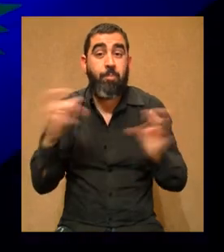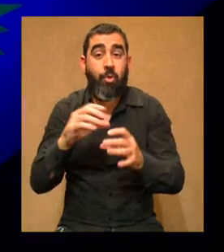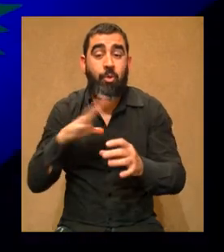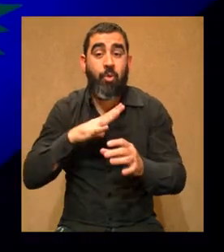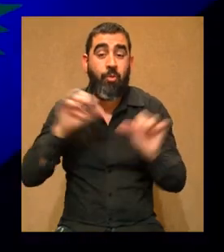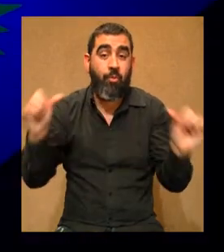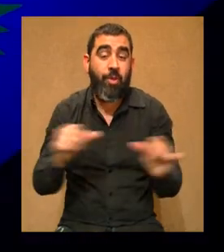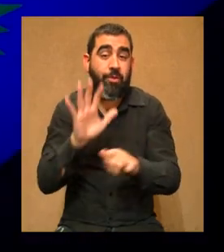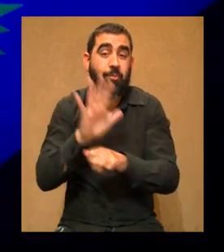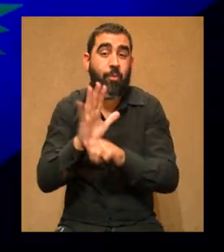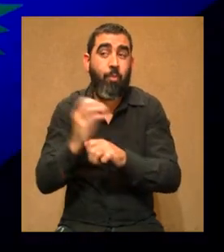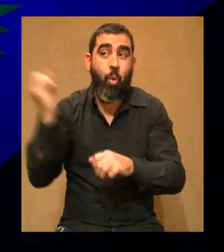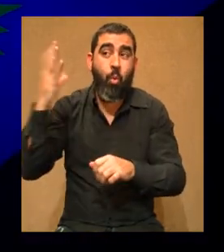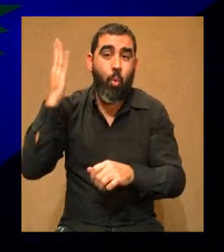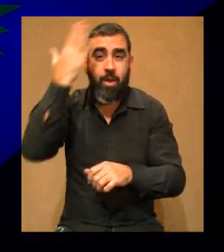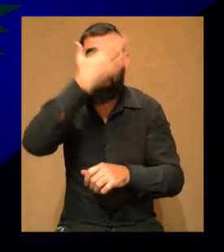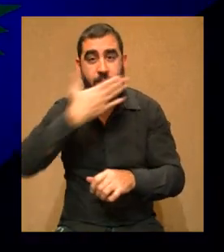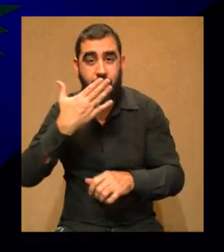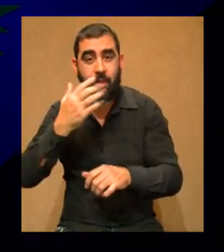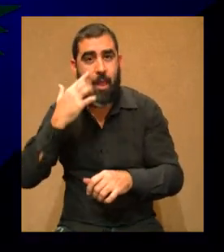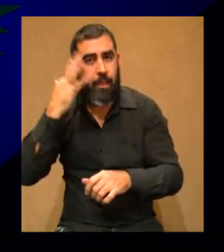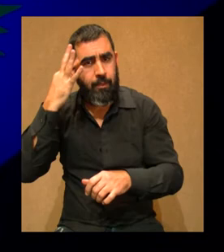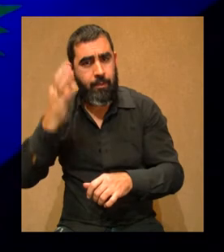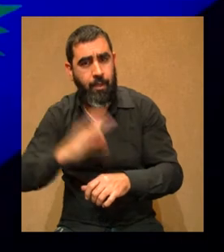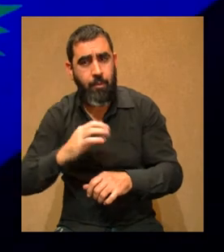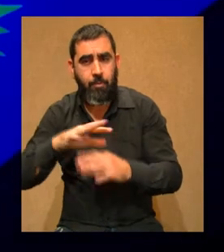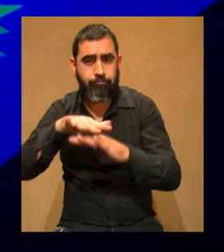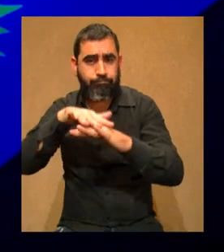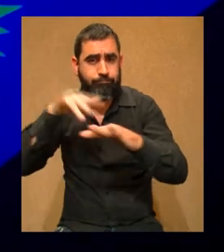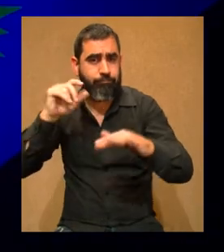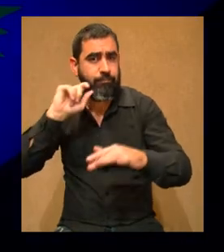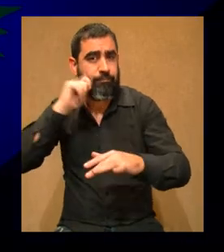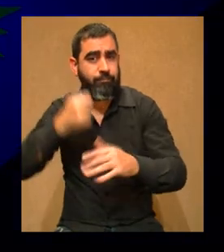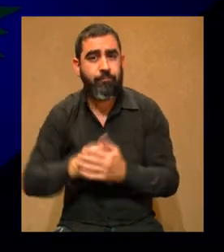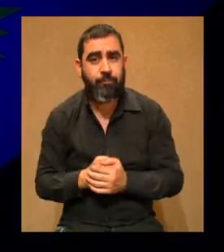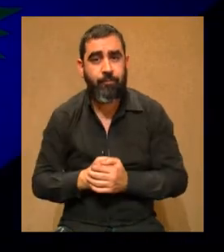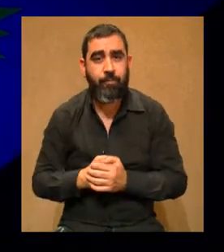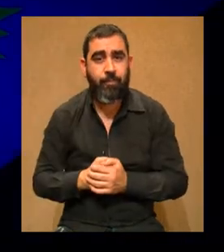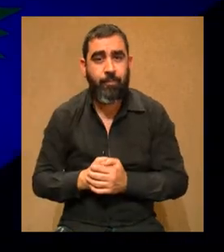nuestro efecto de luz negra niveles vieron como brillan